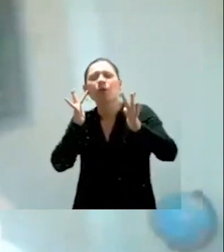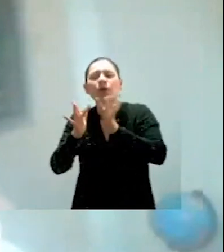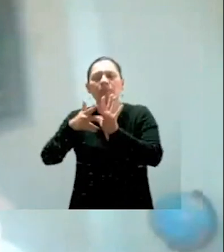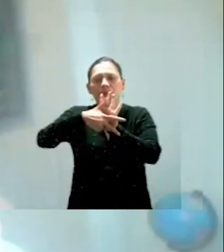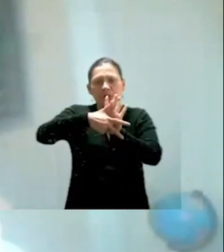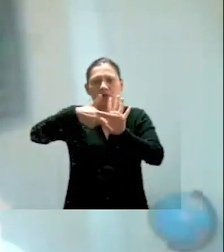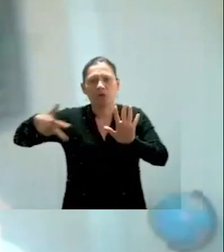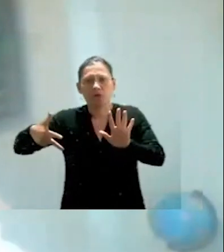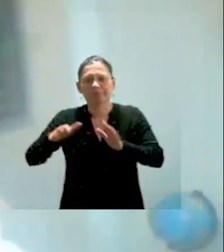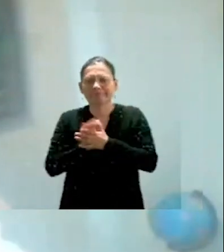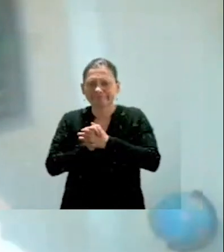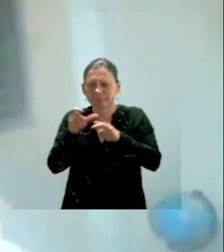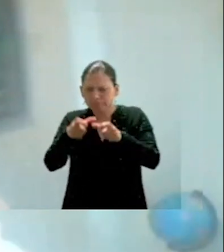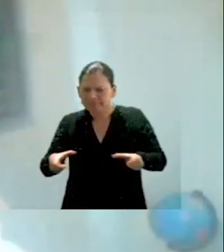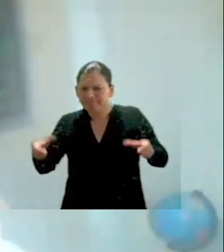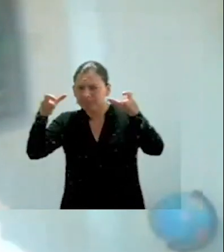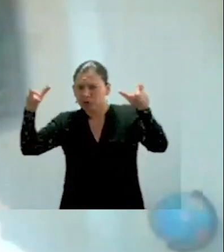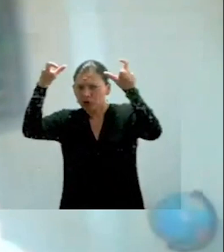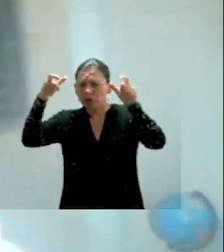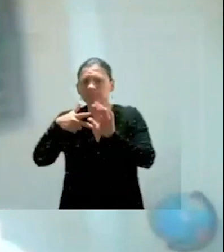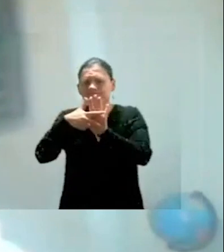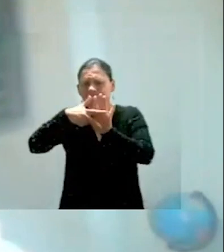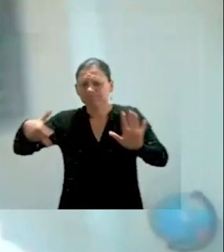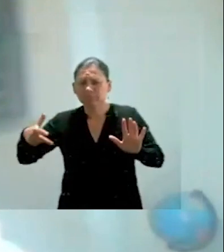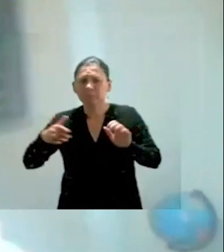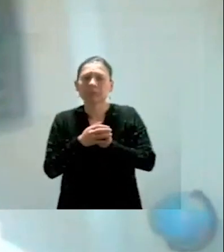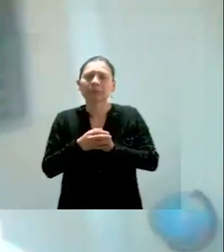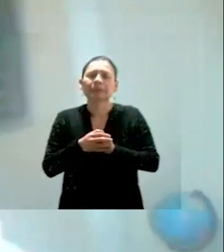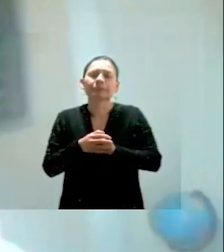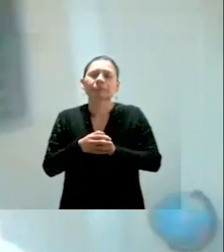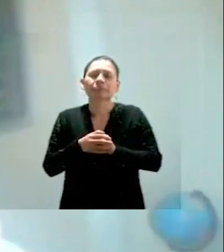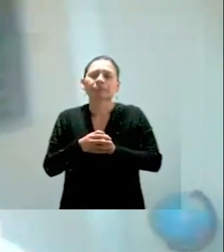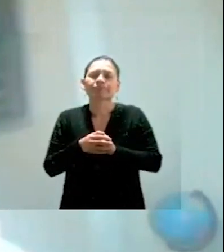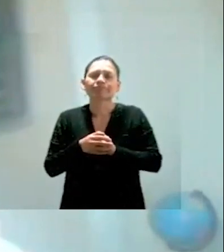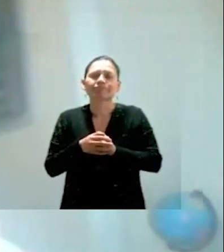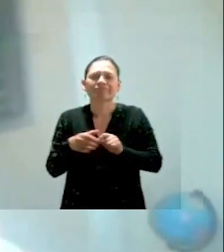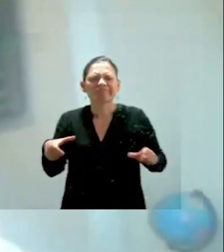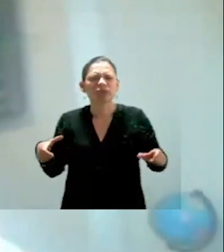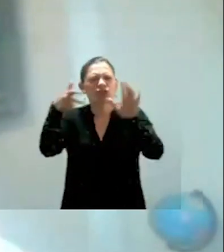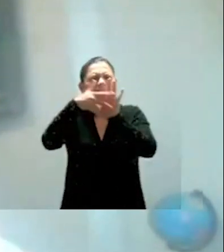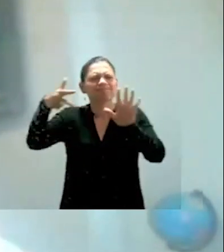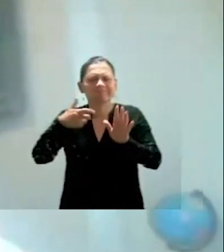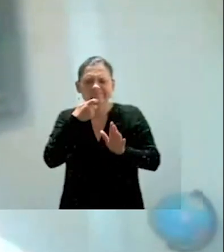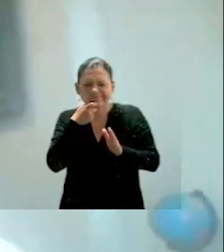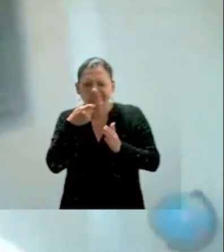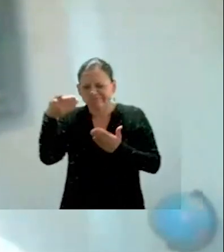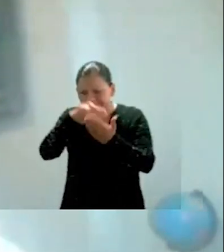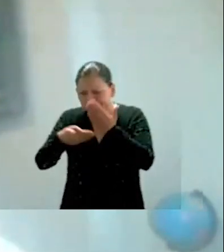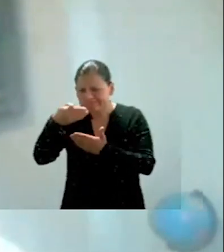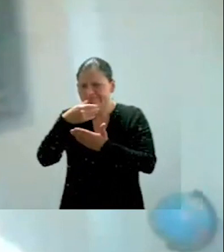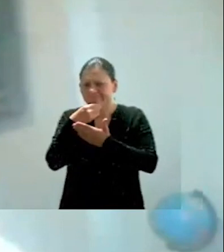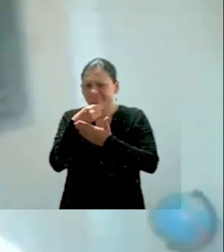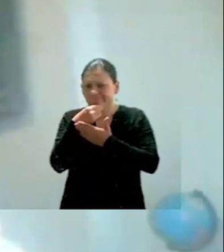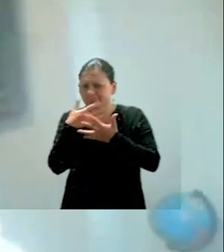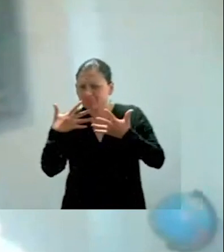no entra, ya no hace un manejo retórico, ni conceptual, ni abstracto de los derechos, sino